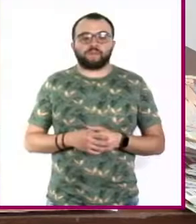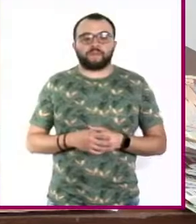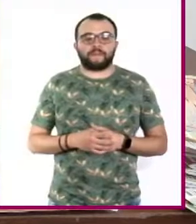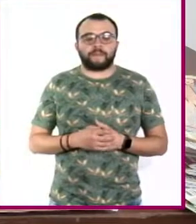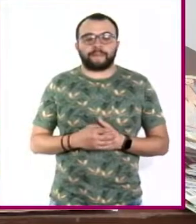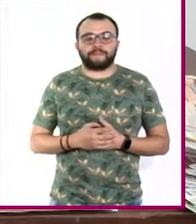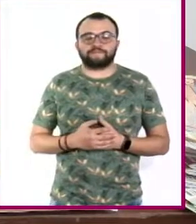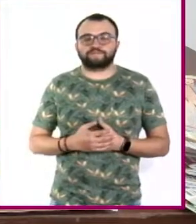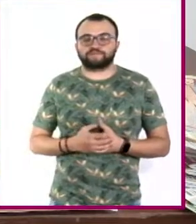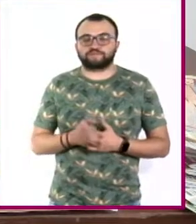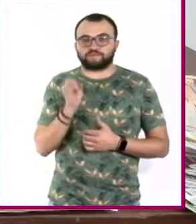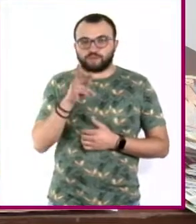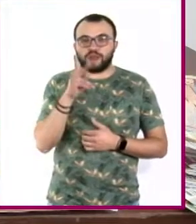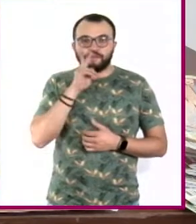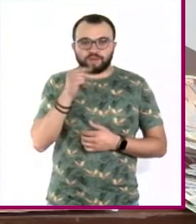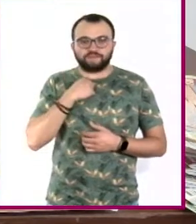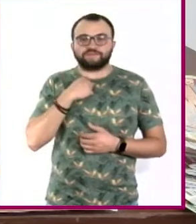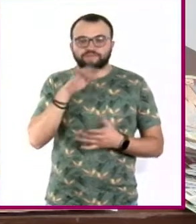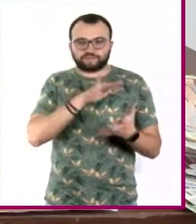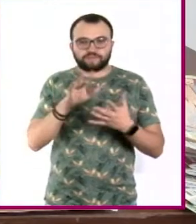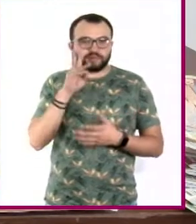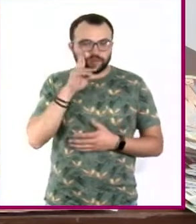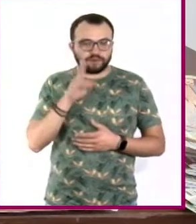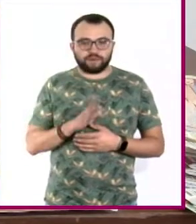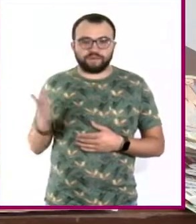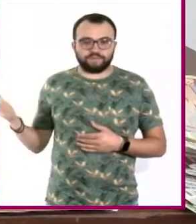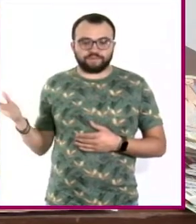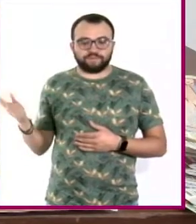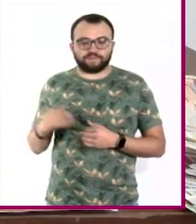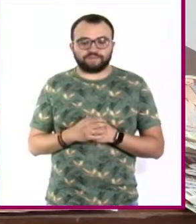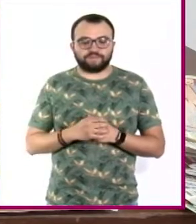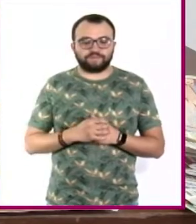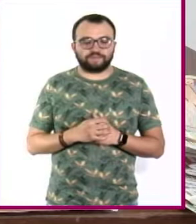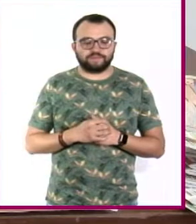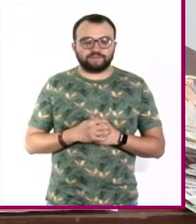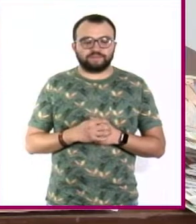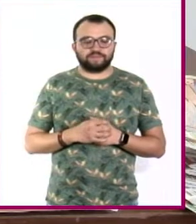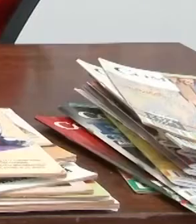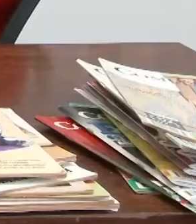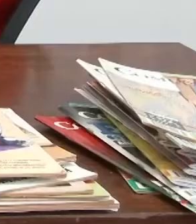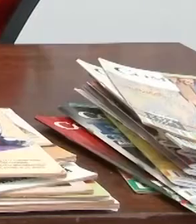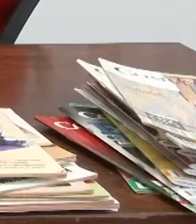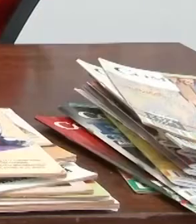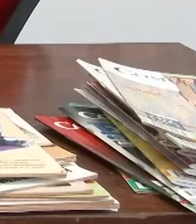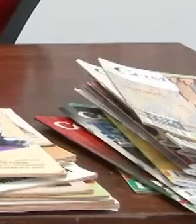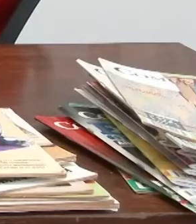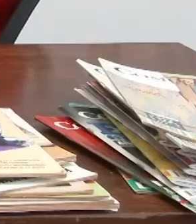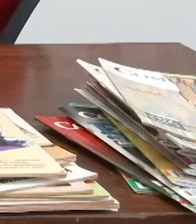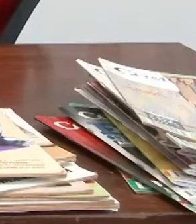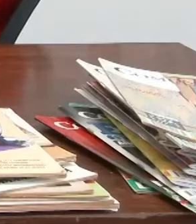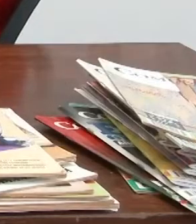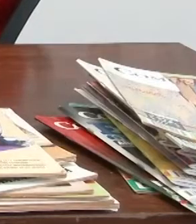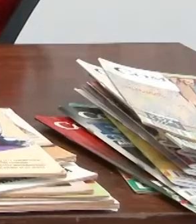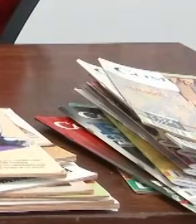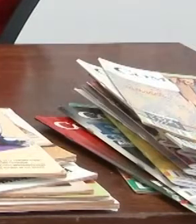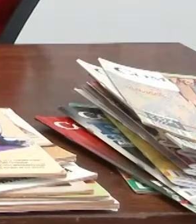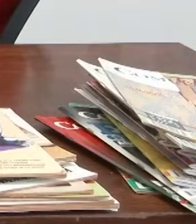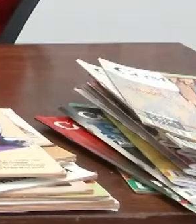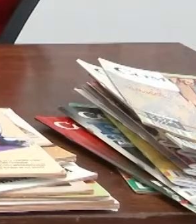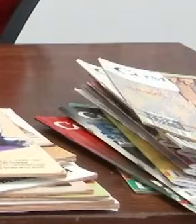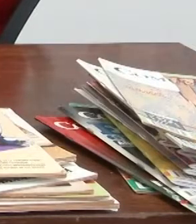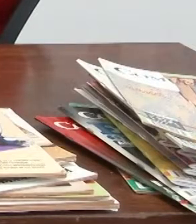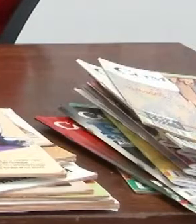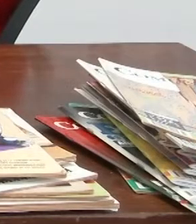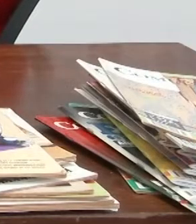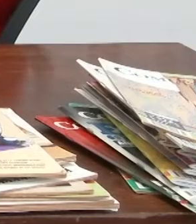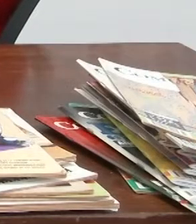Ok, déjame seguir leyendo yo, así capto mucho más rápido. Vale. Y la fluida y extensa intercomunicación va despertando el interés